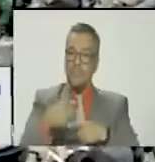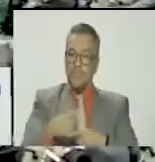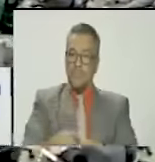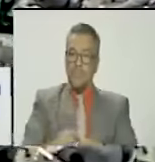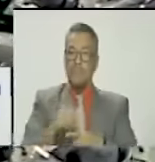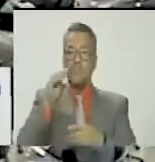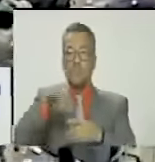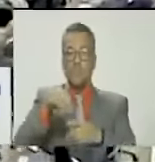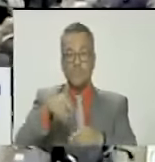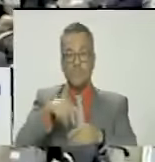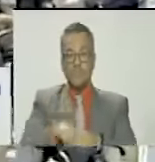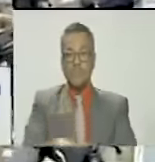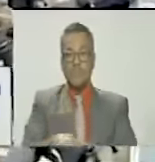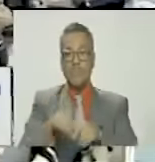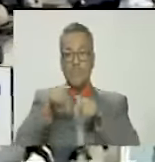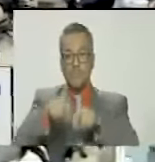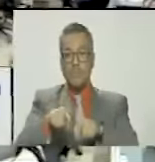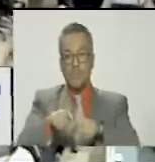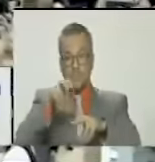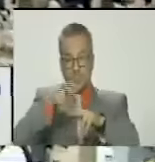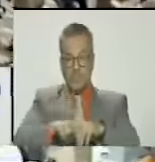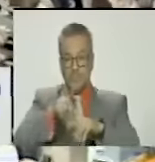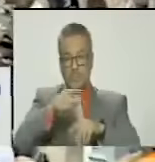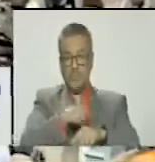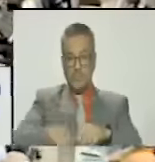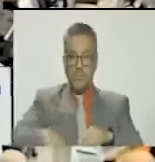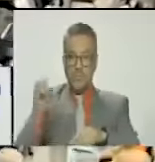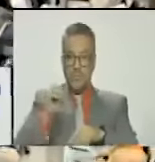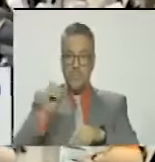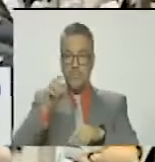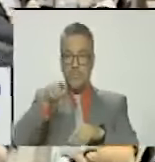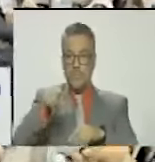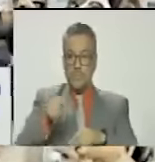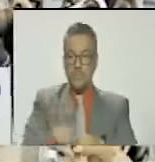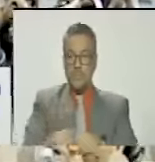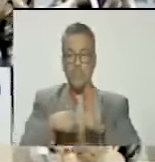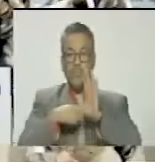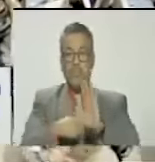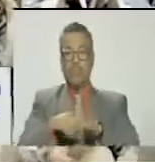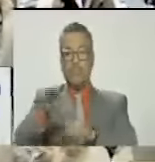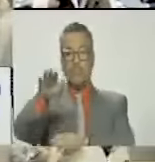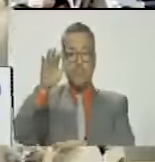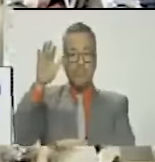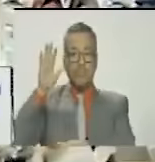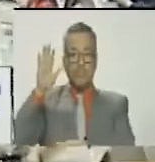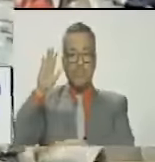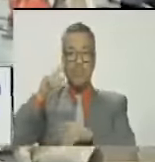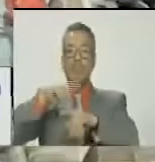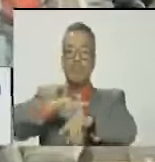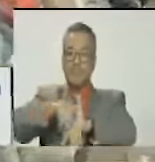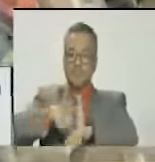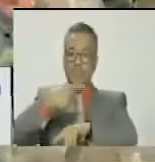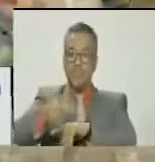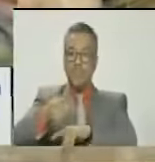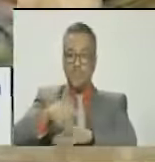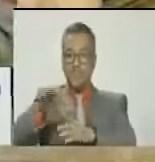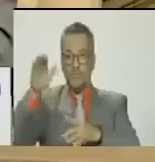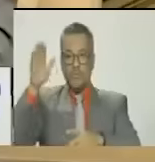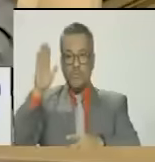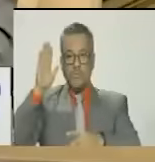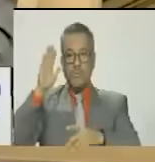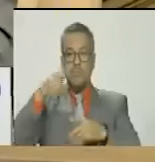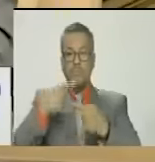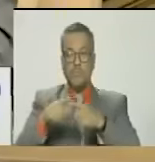miembros a tomar posesión de sus cargos. El presidente o presidenta presentará juramento y a continuación tomará juramento